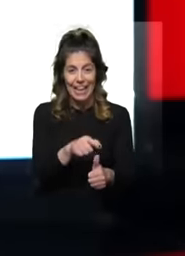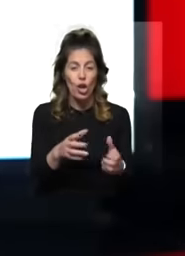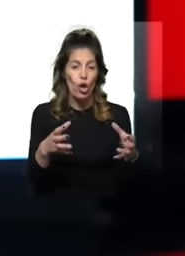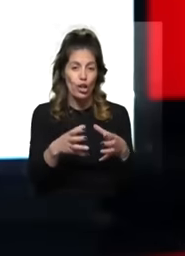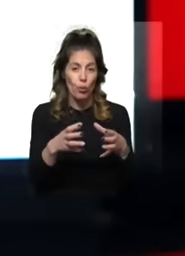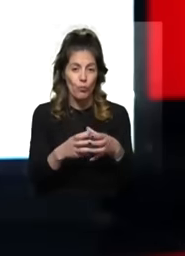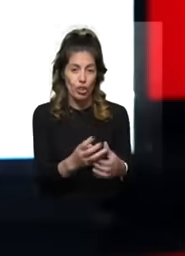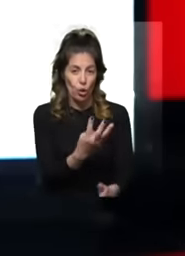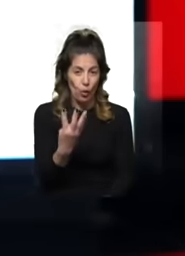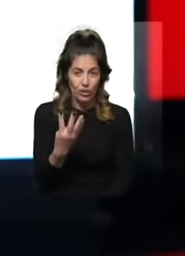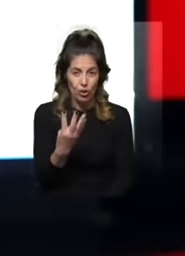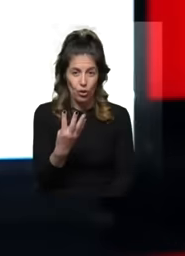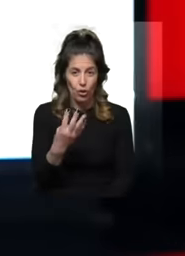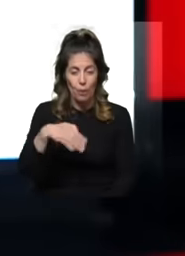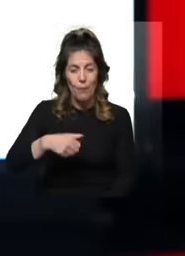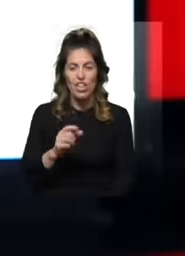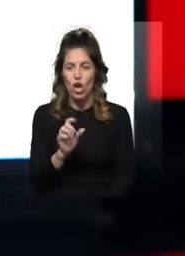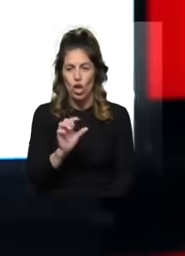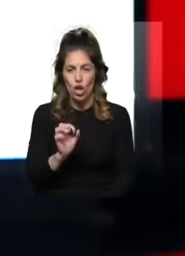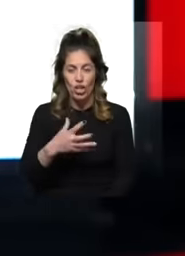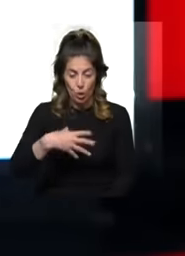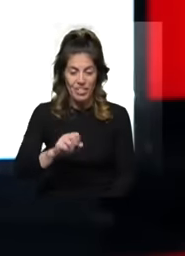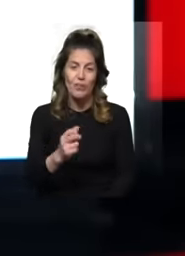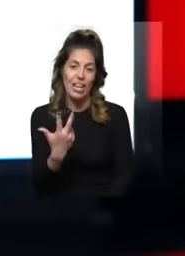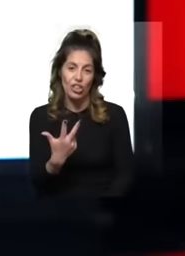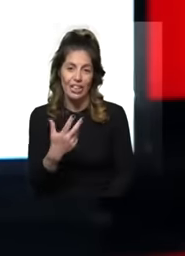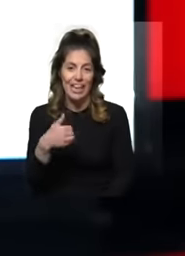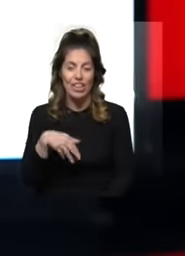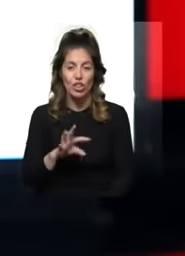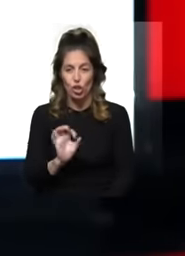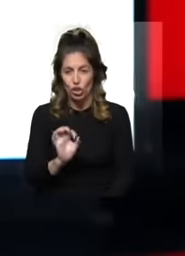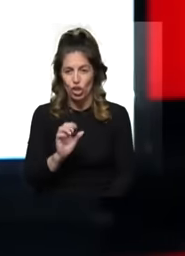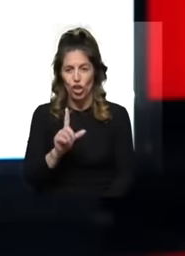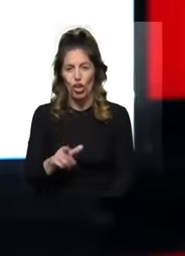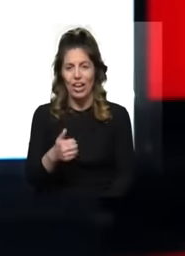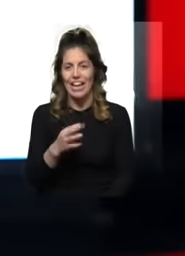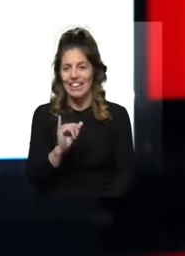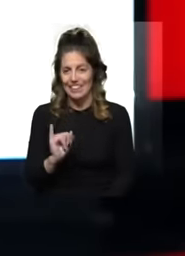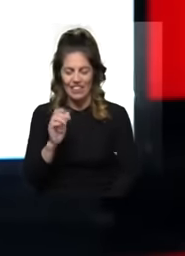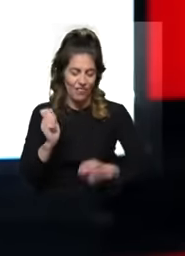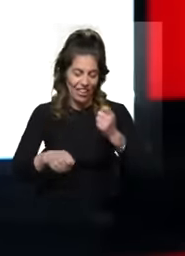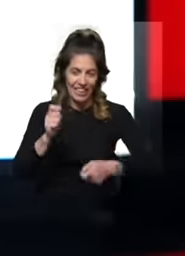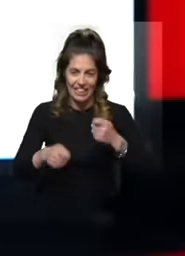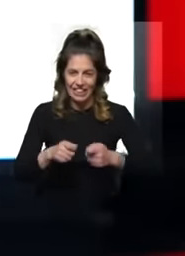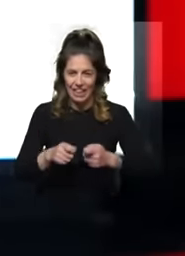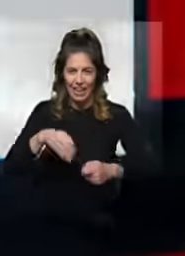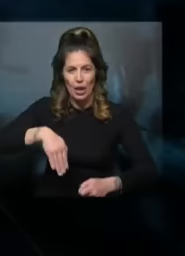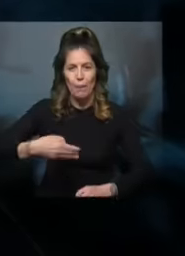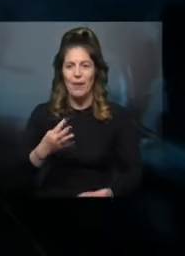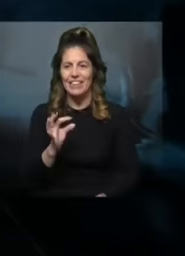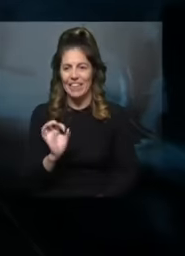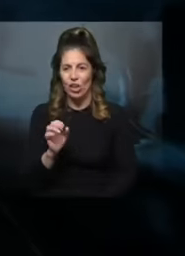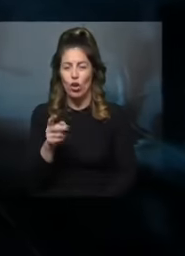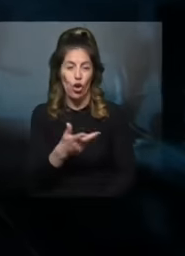Guardia. Entonces me llevé al trío, que era el Antonio Galetti, grandísimo baterista, sí, claro, y Mateo. Y bueno, con